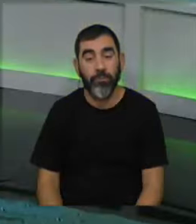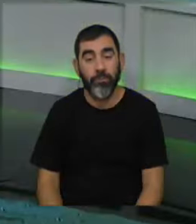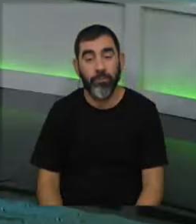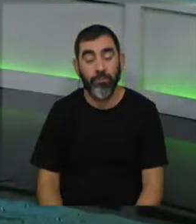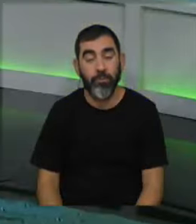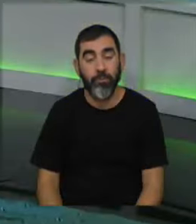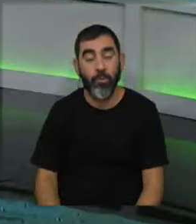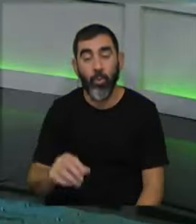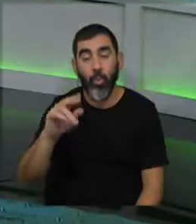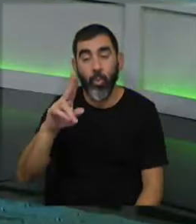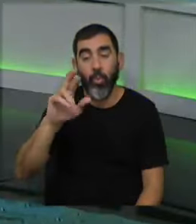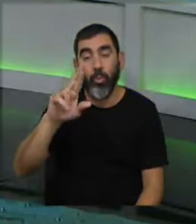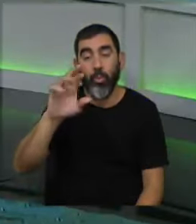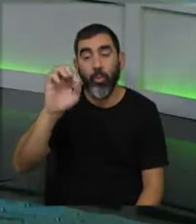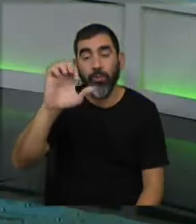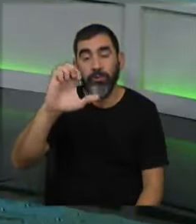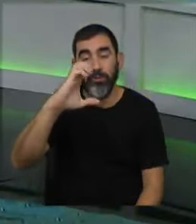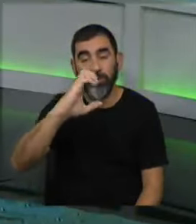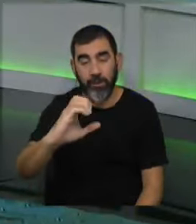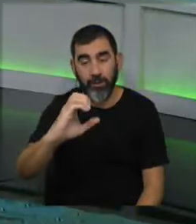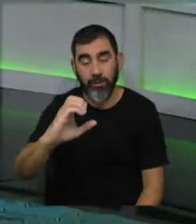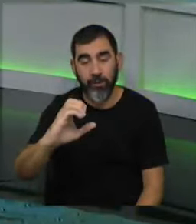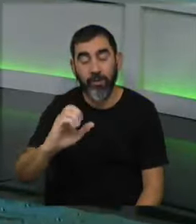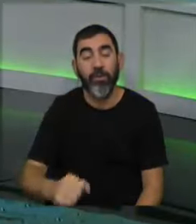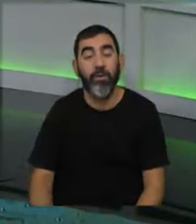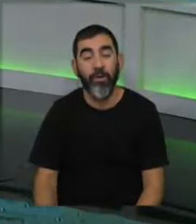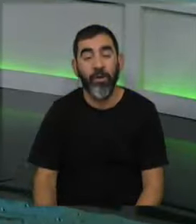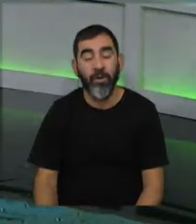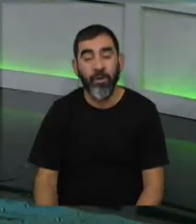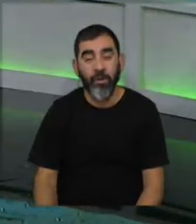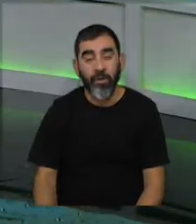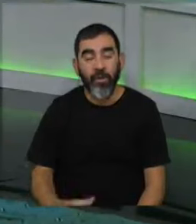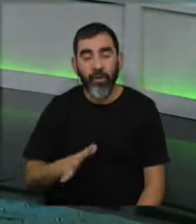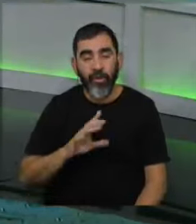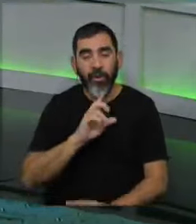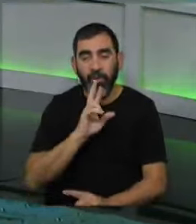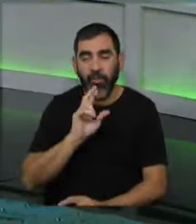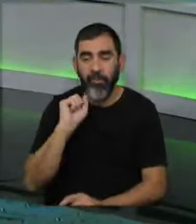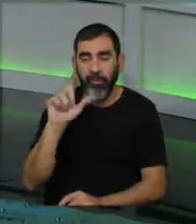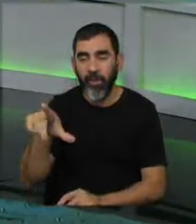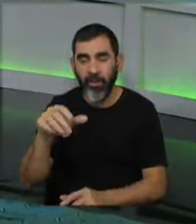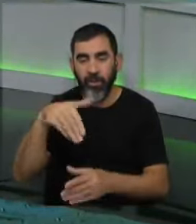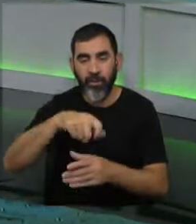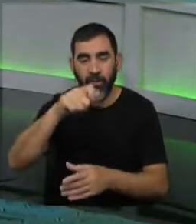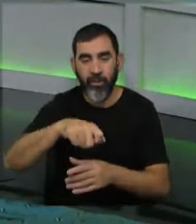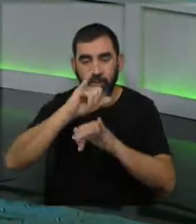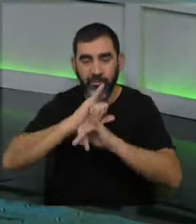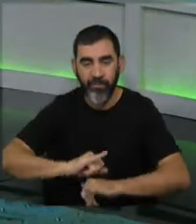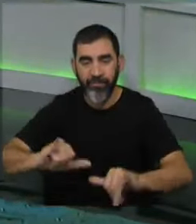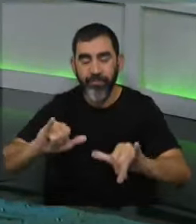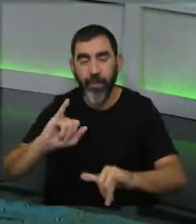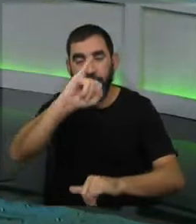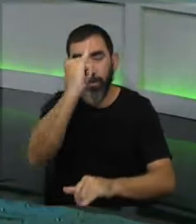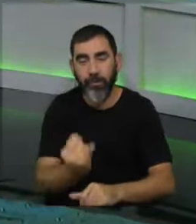la unidad reguladora de servicios de comunicación audiovisual la ursec todavía no remitió a la corte electoral el spot de Álvaro